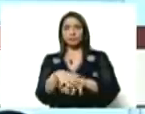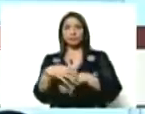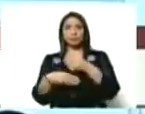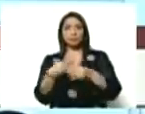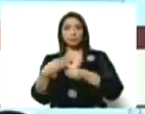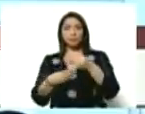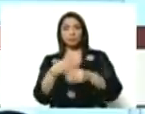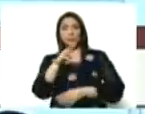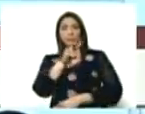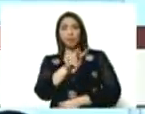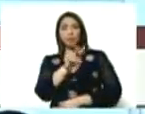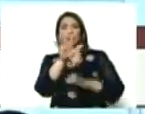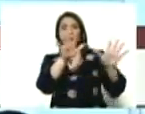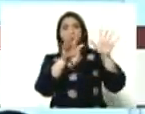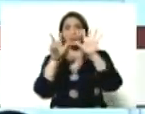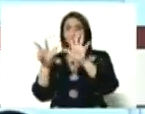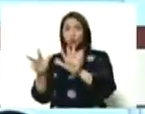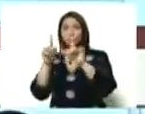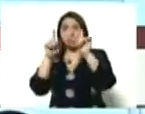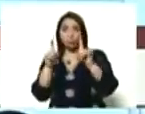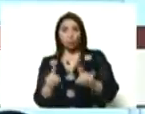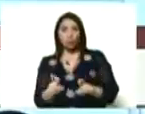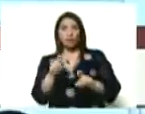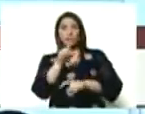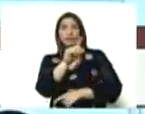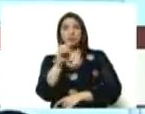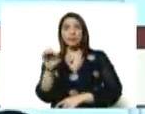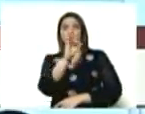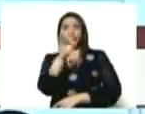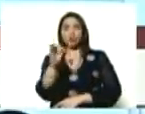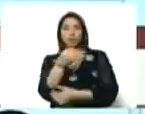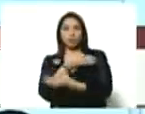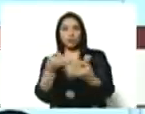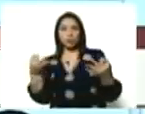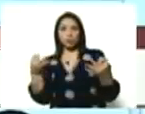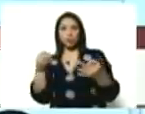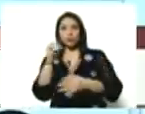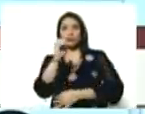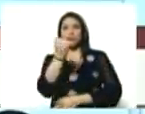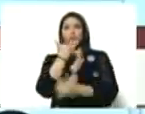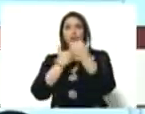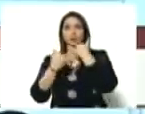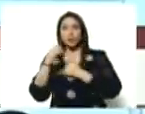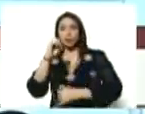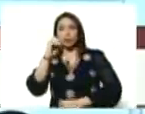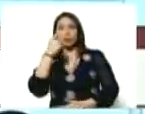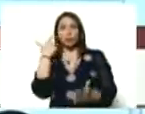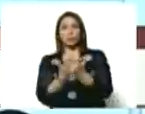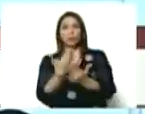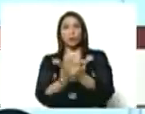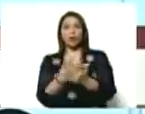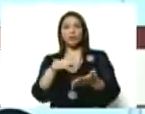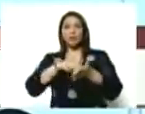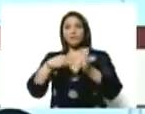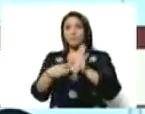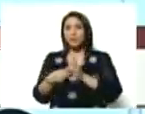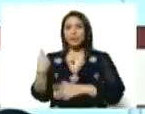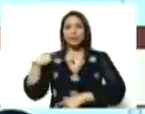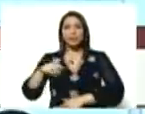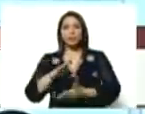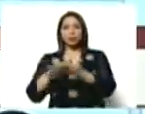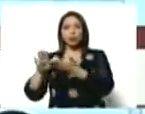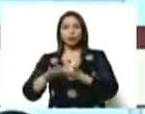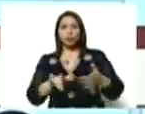aplicando 218 casos de prueba, 100% exitosos, 0 fallidos y 0 comprobados. Es decir, tenemos la